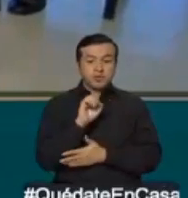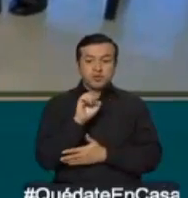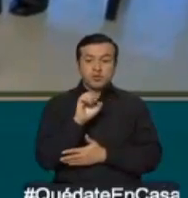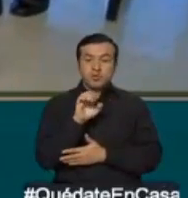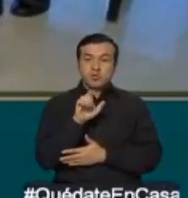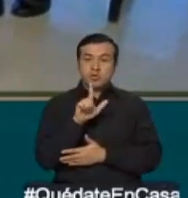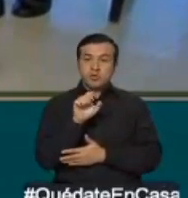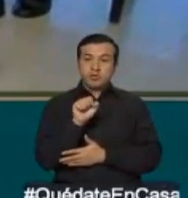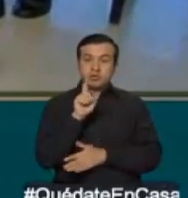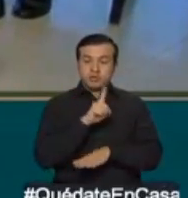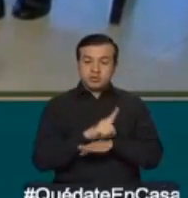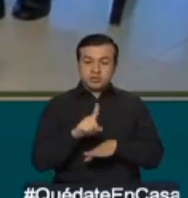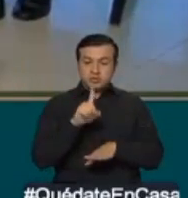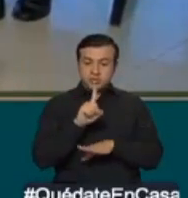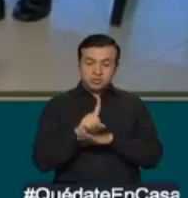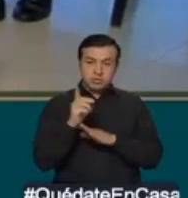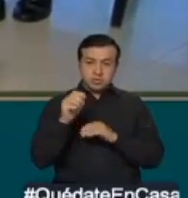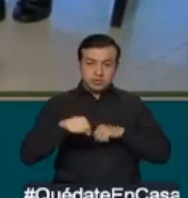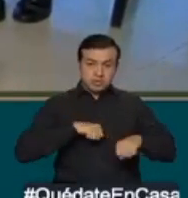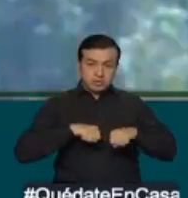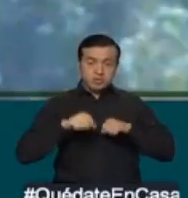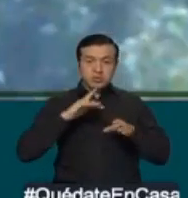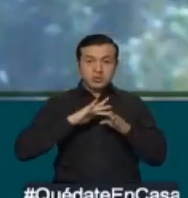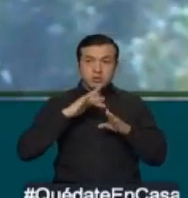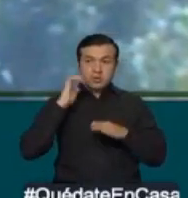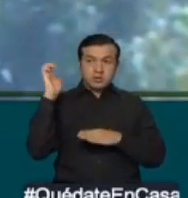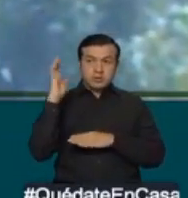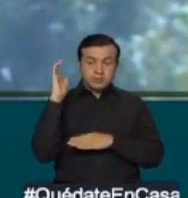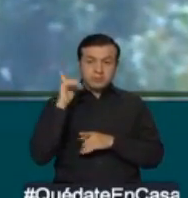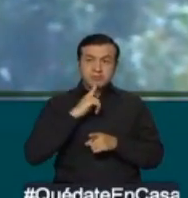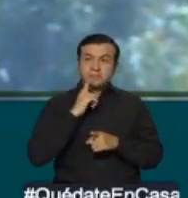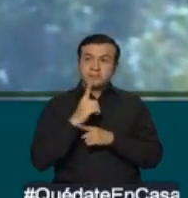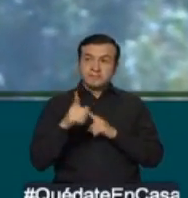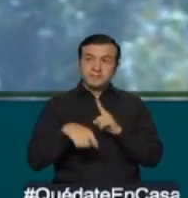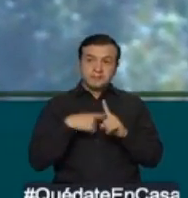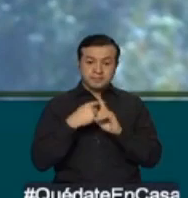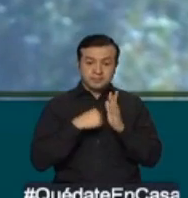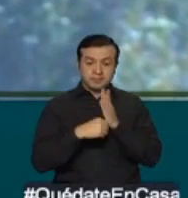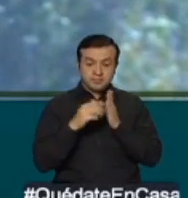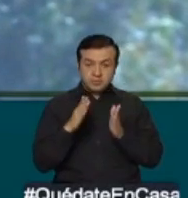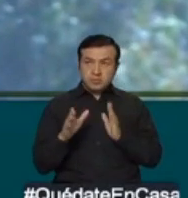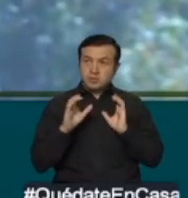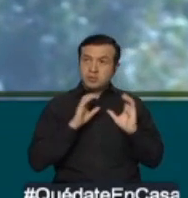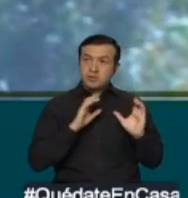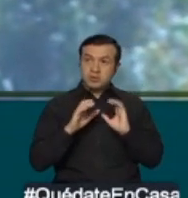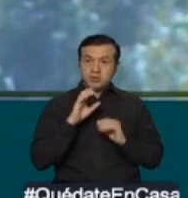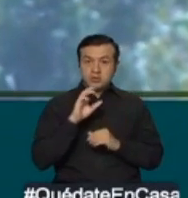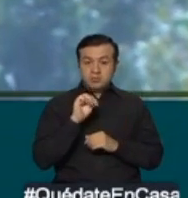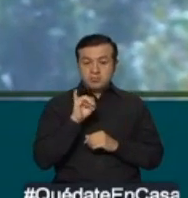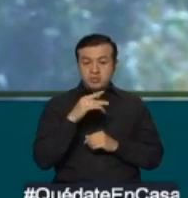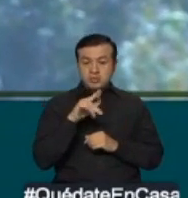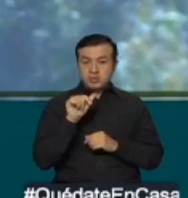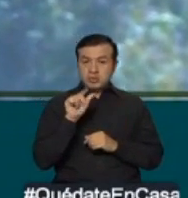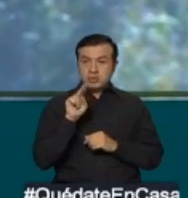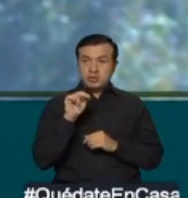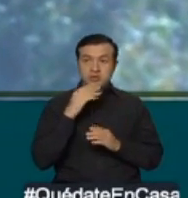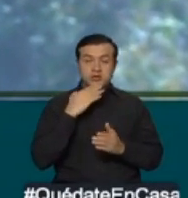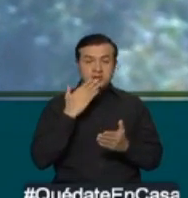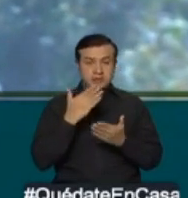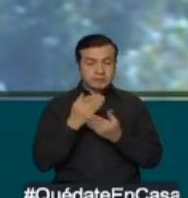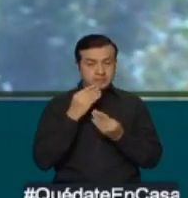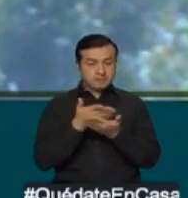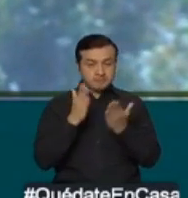directora del servicio nacional de gestión de riesgos y emergencias y también al ministro de telecomunicaciones andrés michelena por acompañarnos